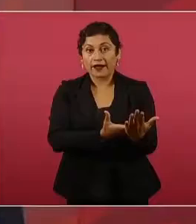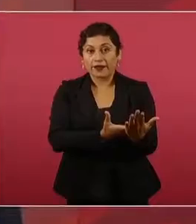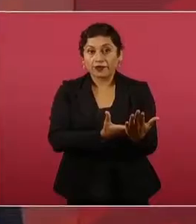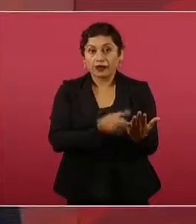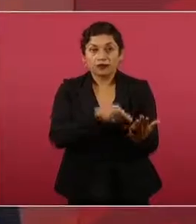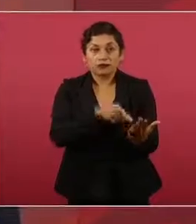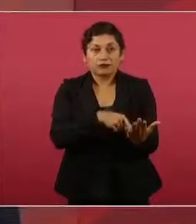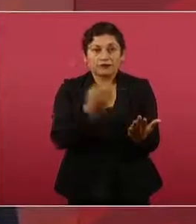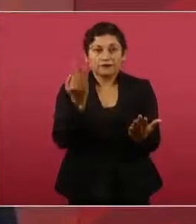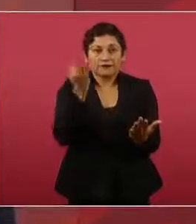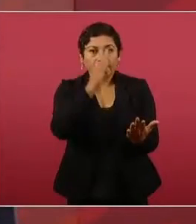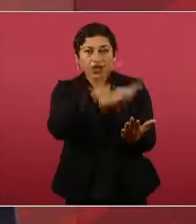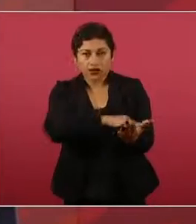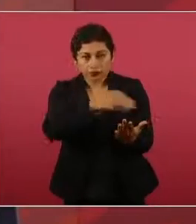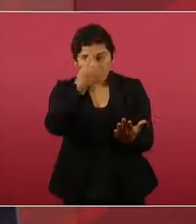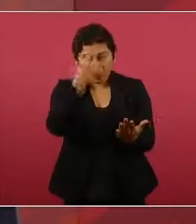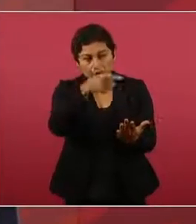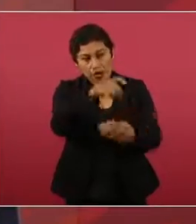ilegal a una empresa,